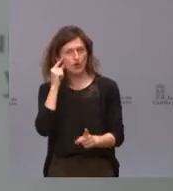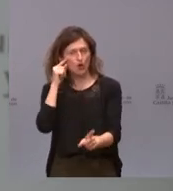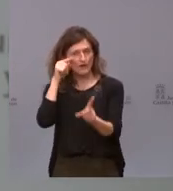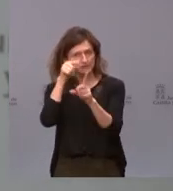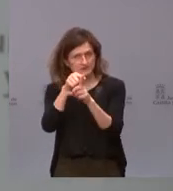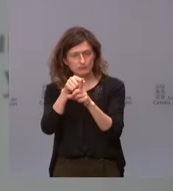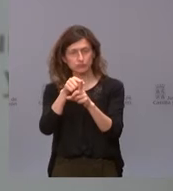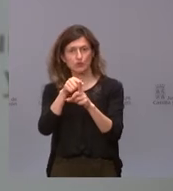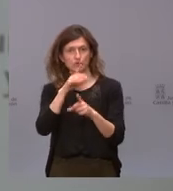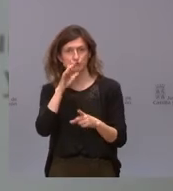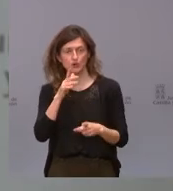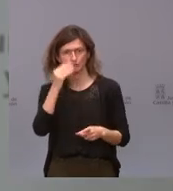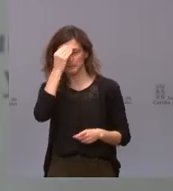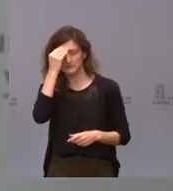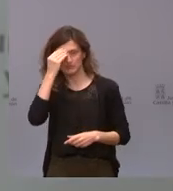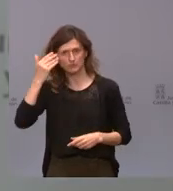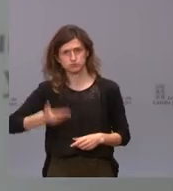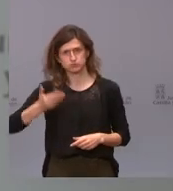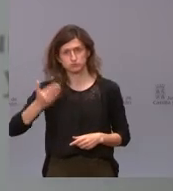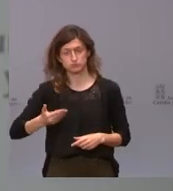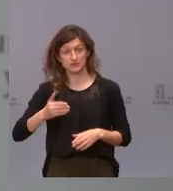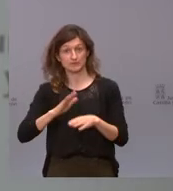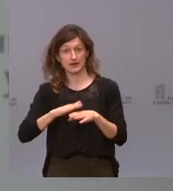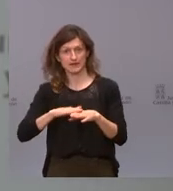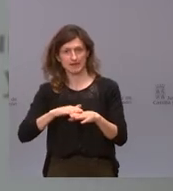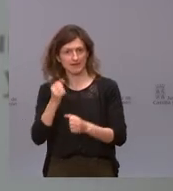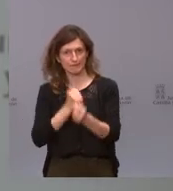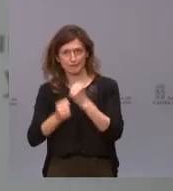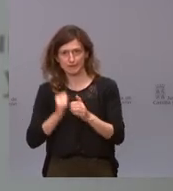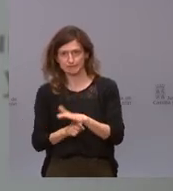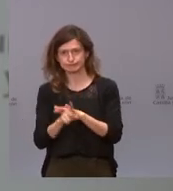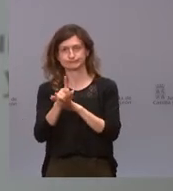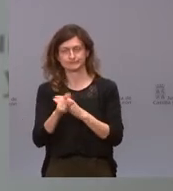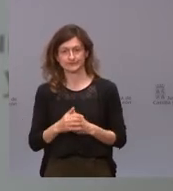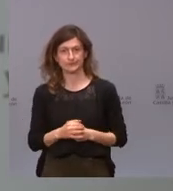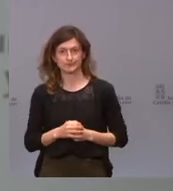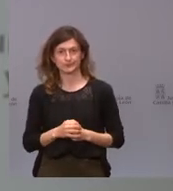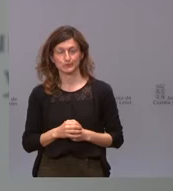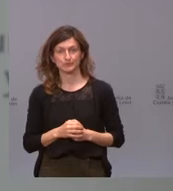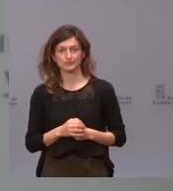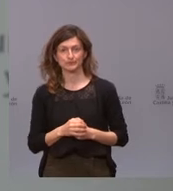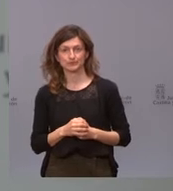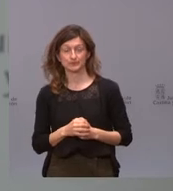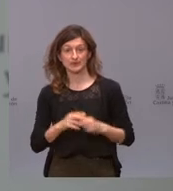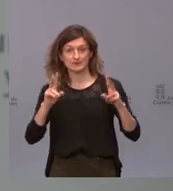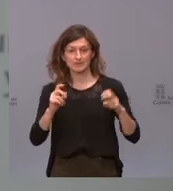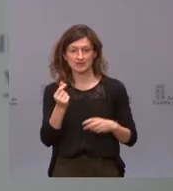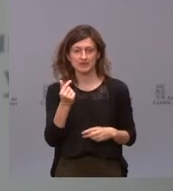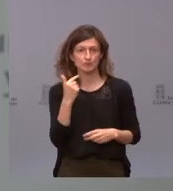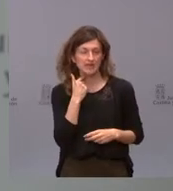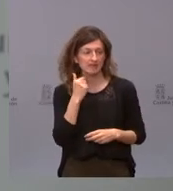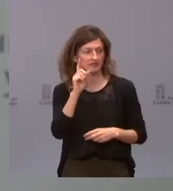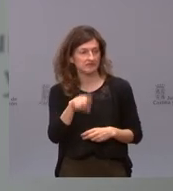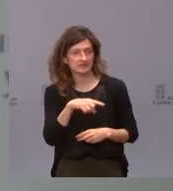que consideramos imprescindible para la reactivación económica respecto de el dinero si se pierde no se